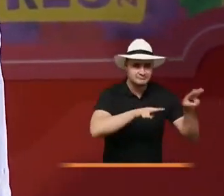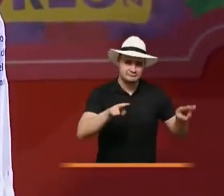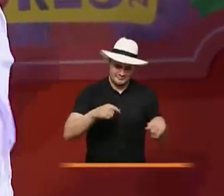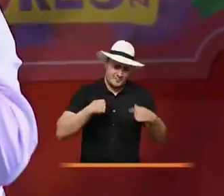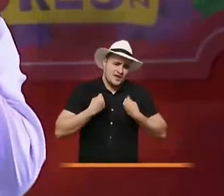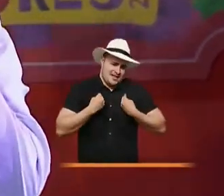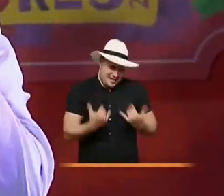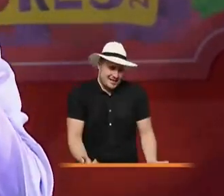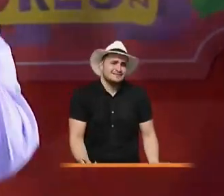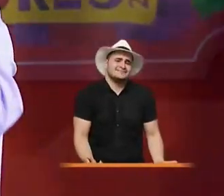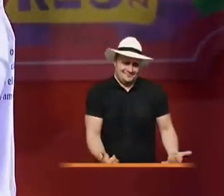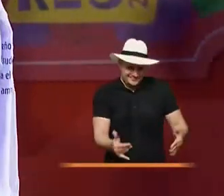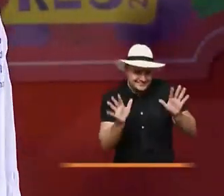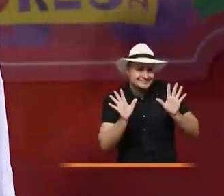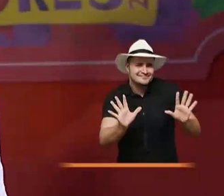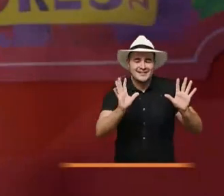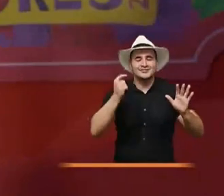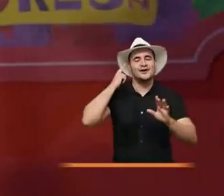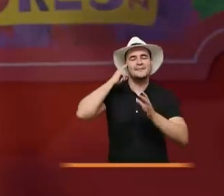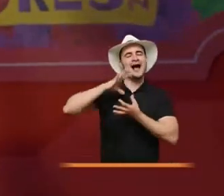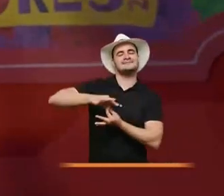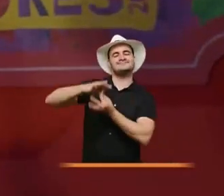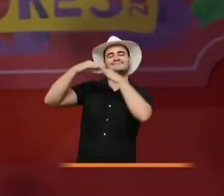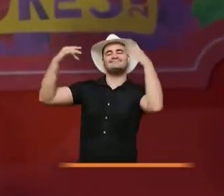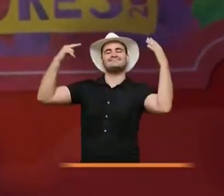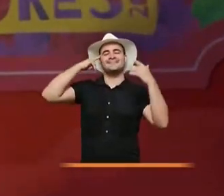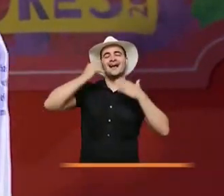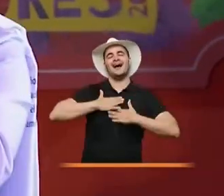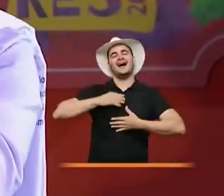tengo una mente espiritual